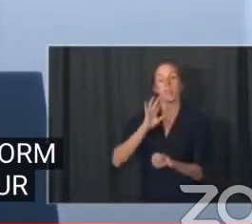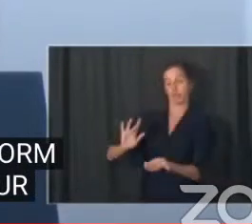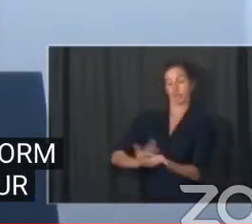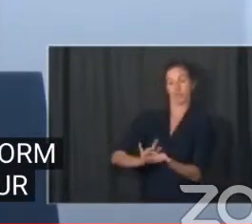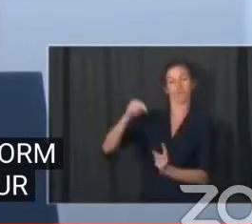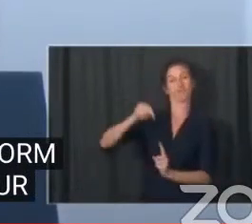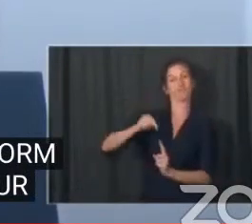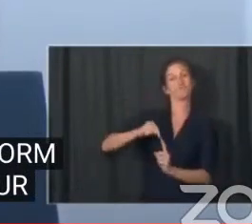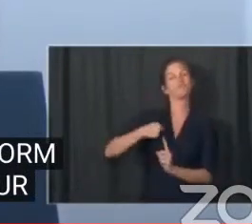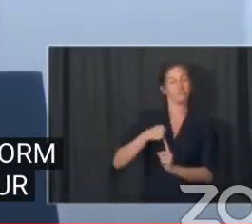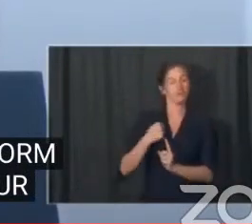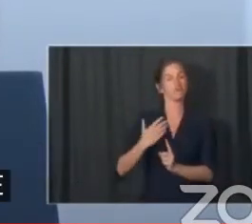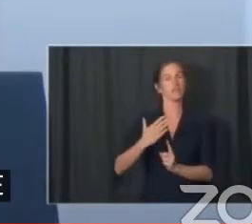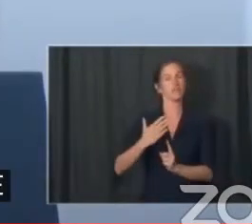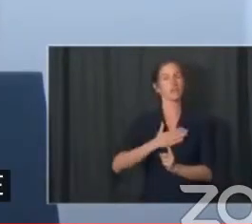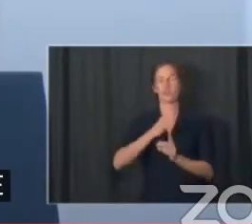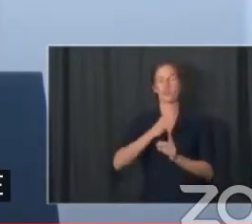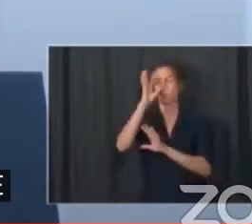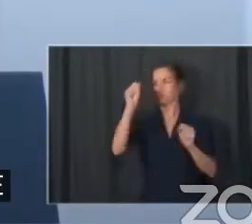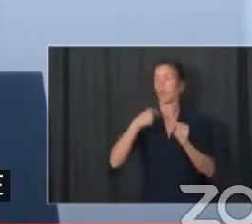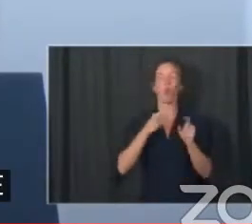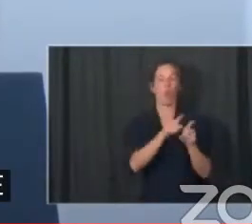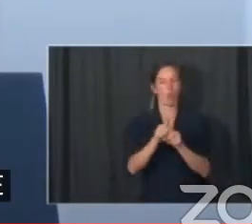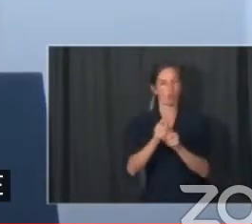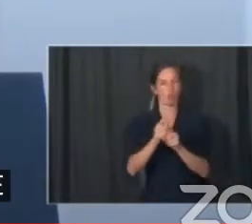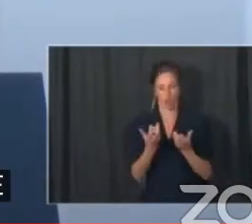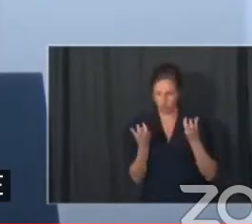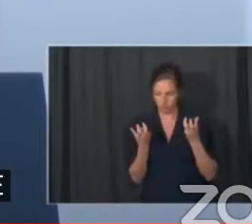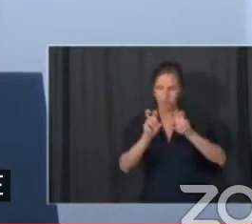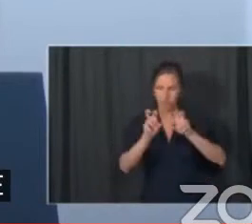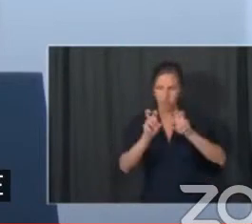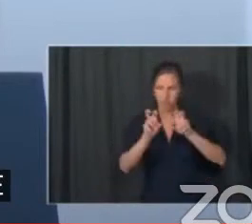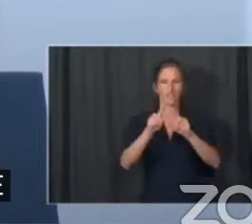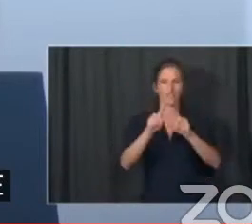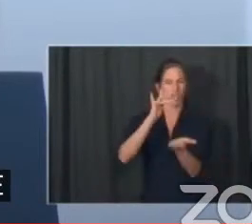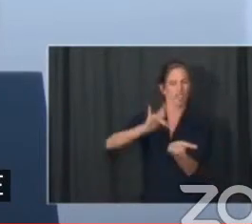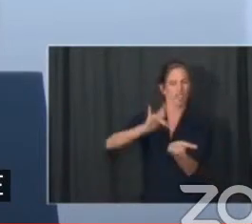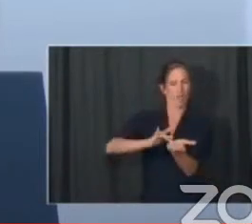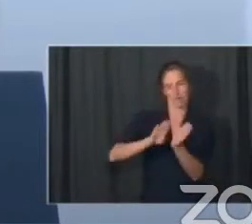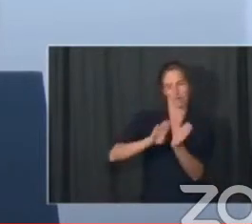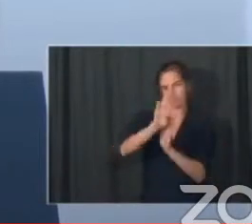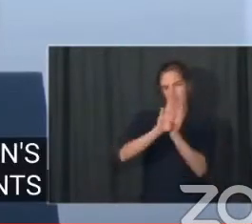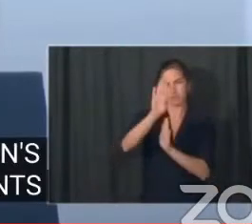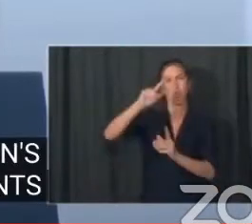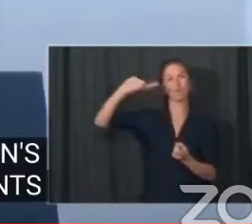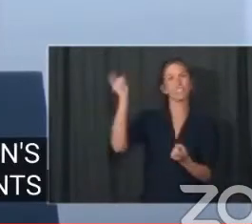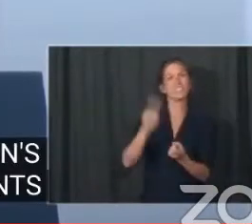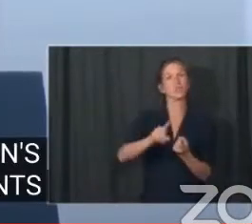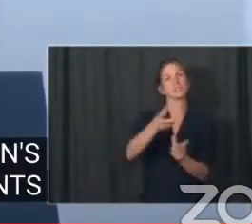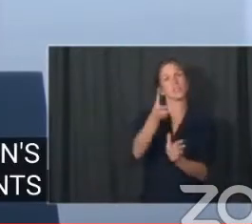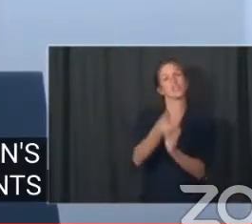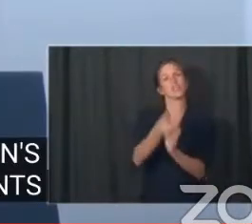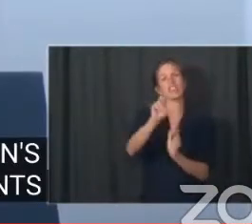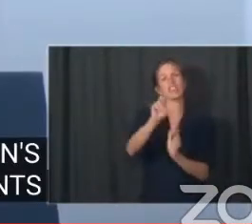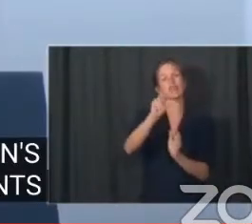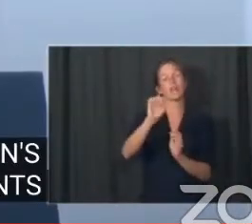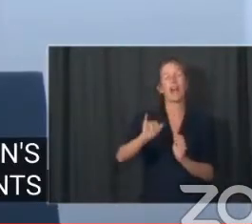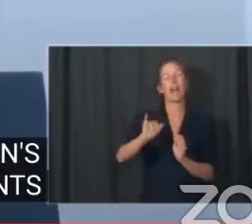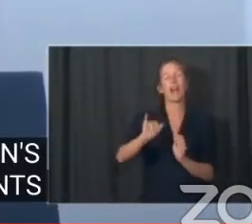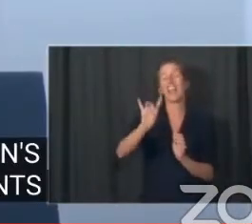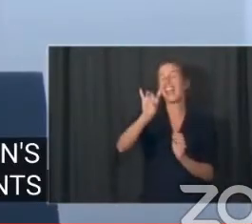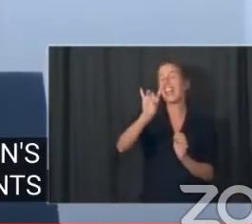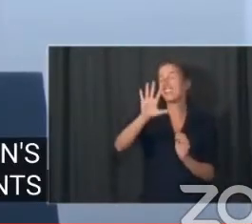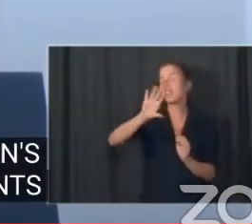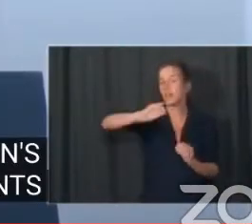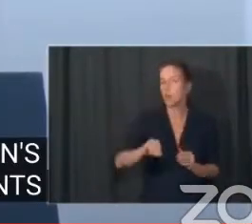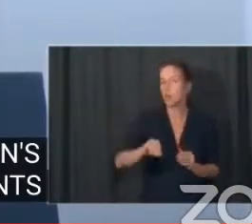administration's also made critical estamos haciéndolo investments in therapies significativamente that have mejor que otros helped reduce países the que son mortality rate by pares a nosotros. 85%. That's, to me, Mi one of the